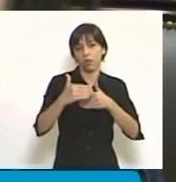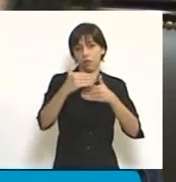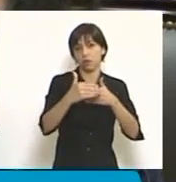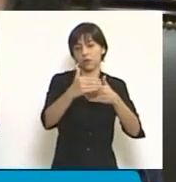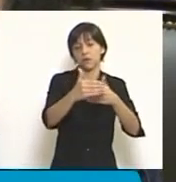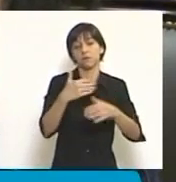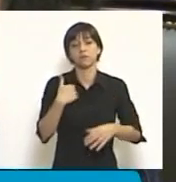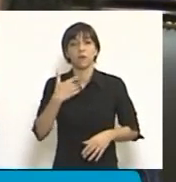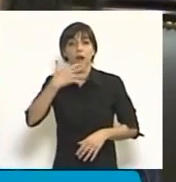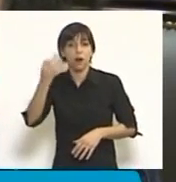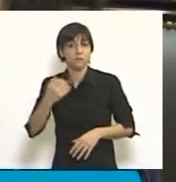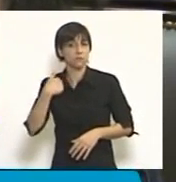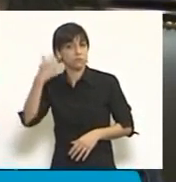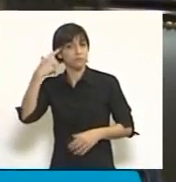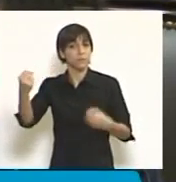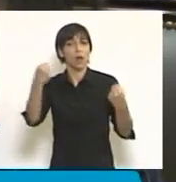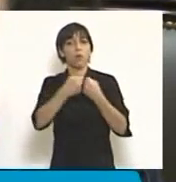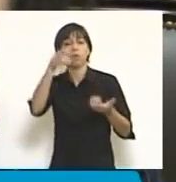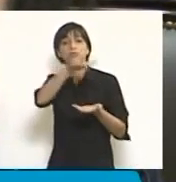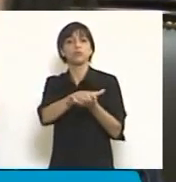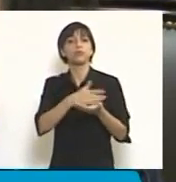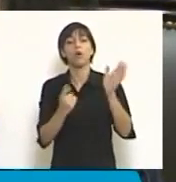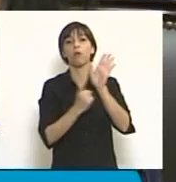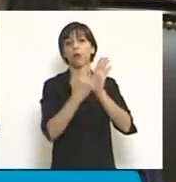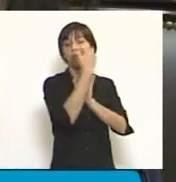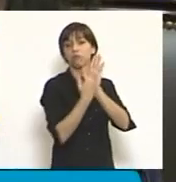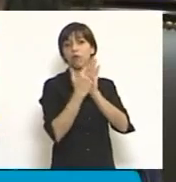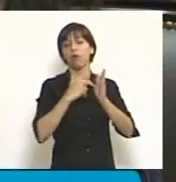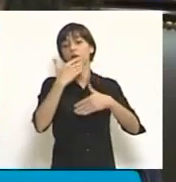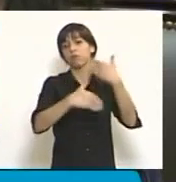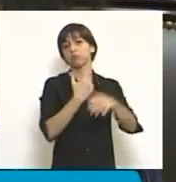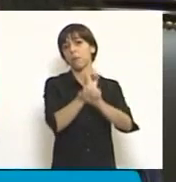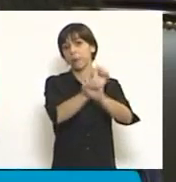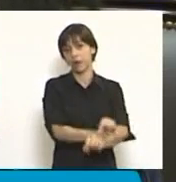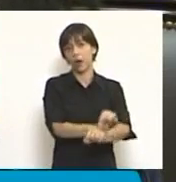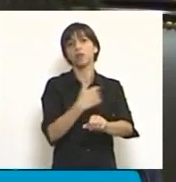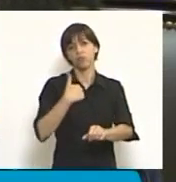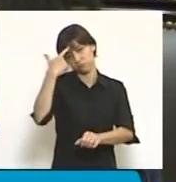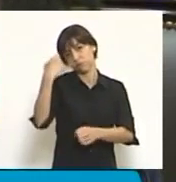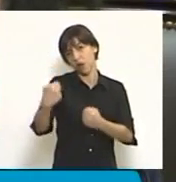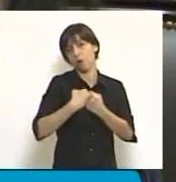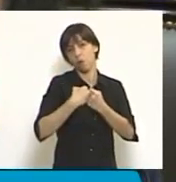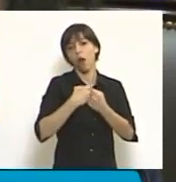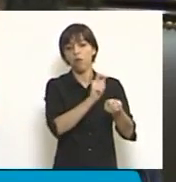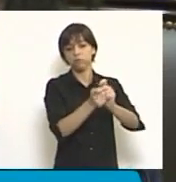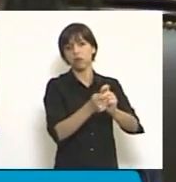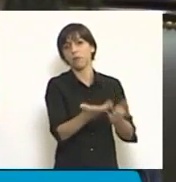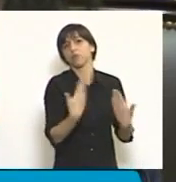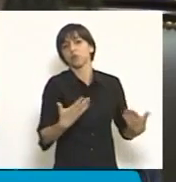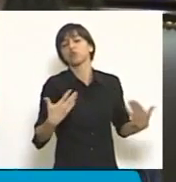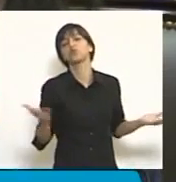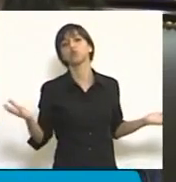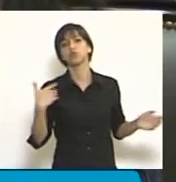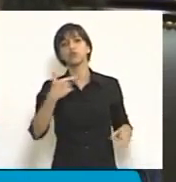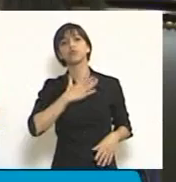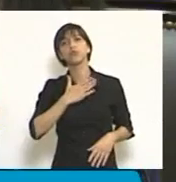la modificación del Código Procesal Penal si pertenezco a la